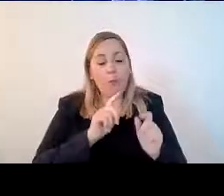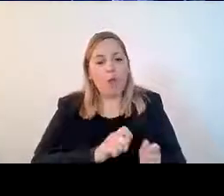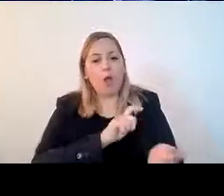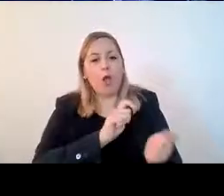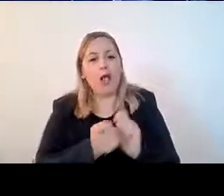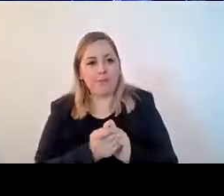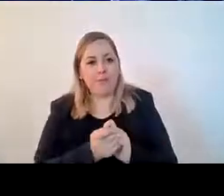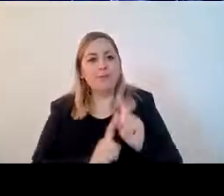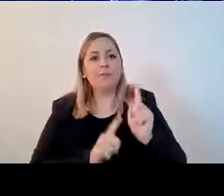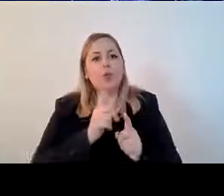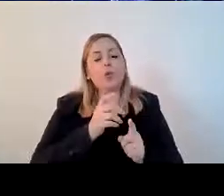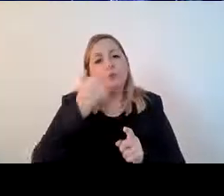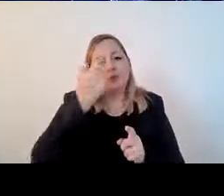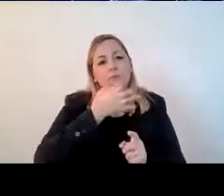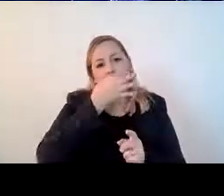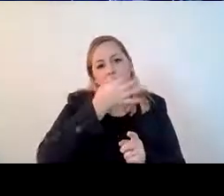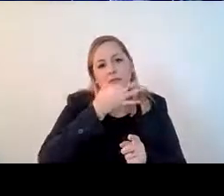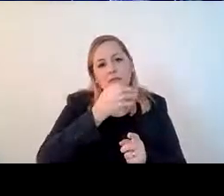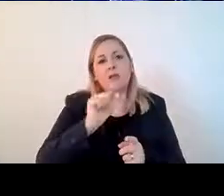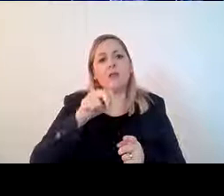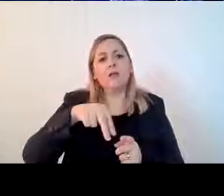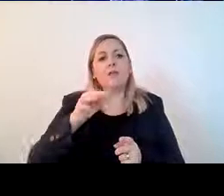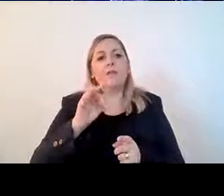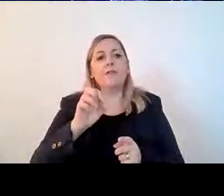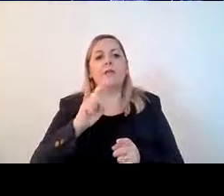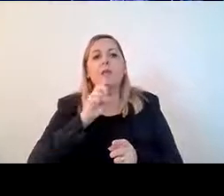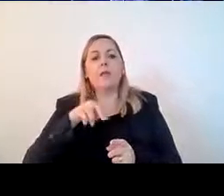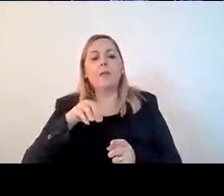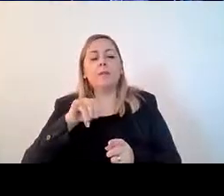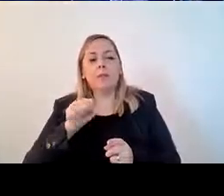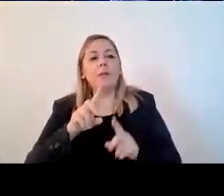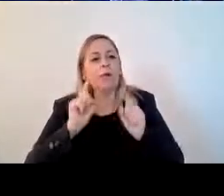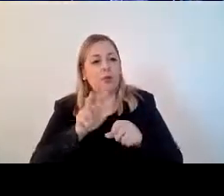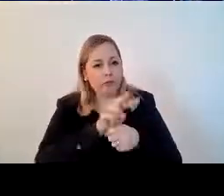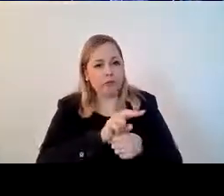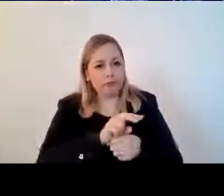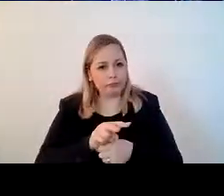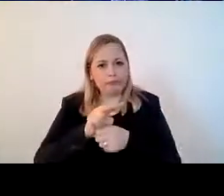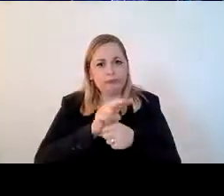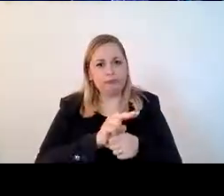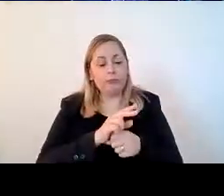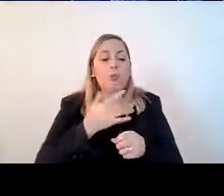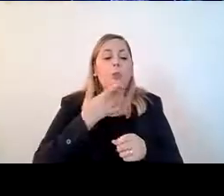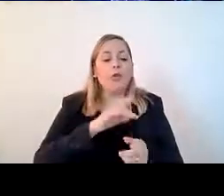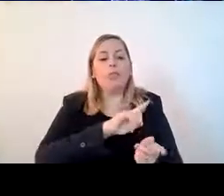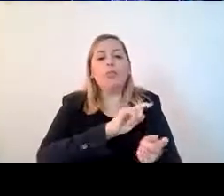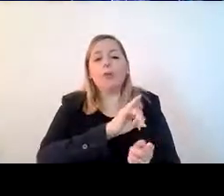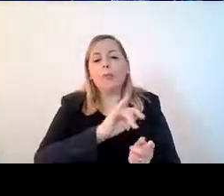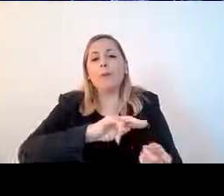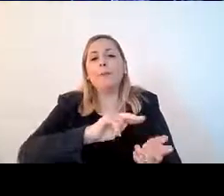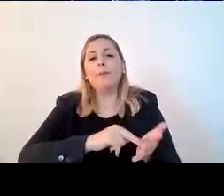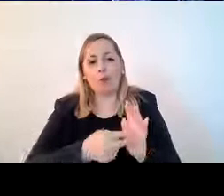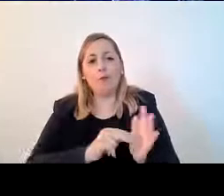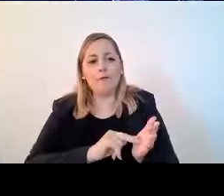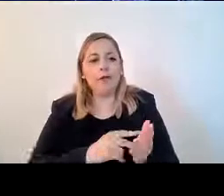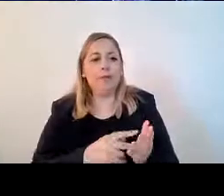Algunos autores recomiendan uso de anfetamina, pero sí se recomienda monitoreo por posibles efectos laterales, como tal,